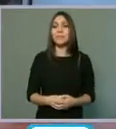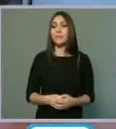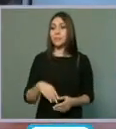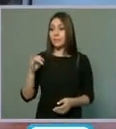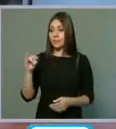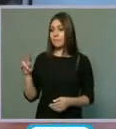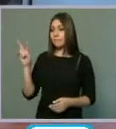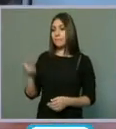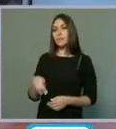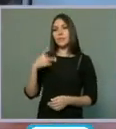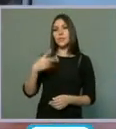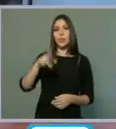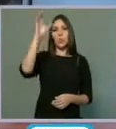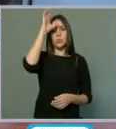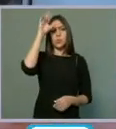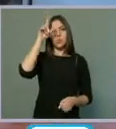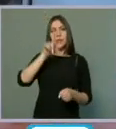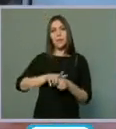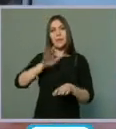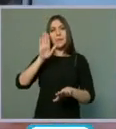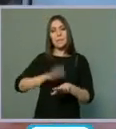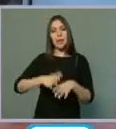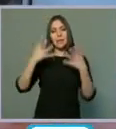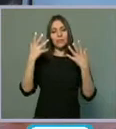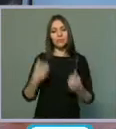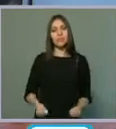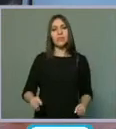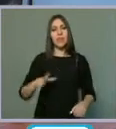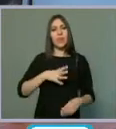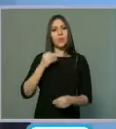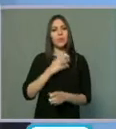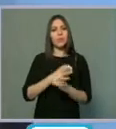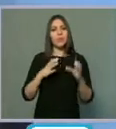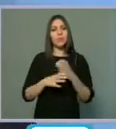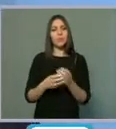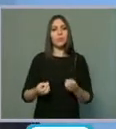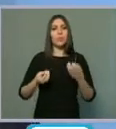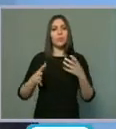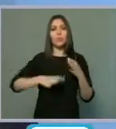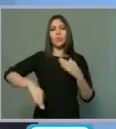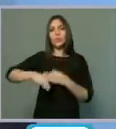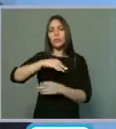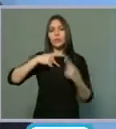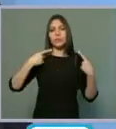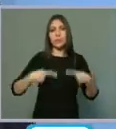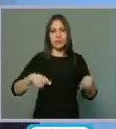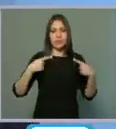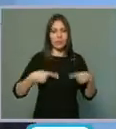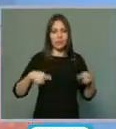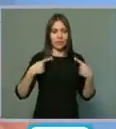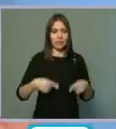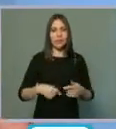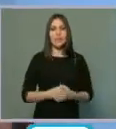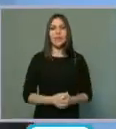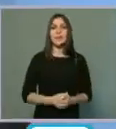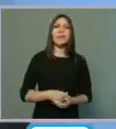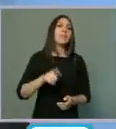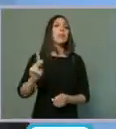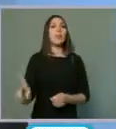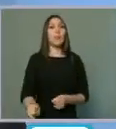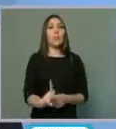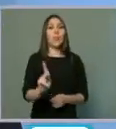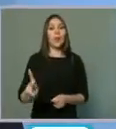culturas más ricas que han aportado a la humanidad, el pueblo de Israel. El pueblo de Israel hay que decir que es milenario.